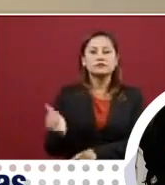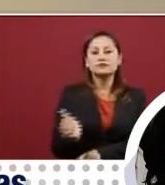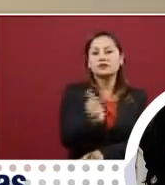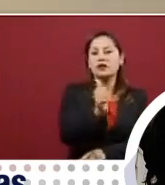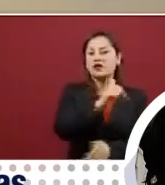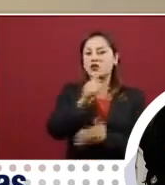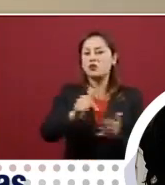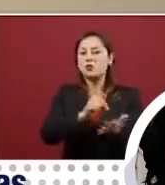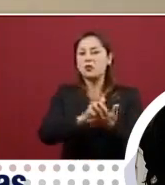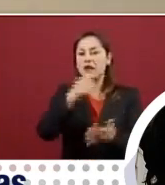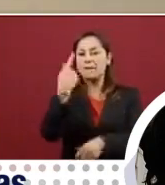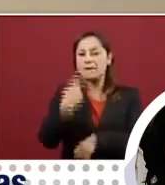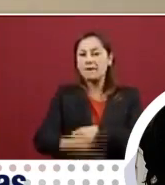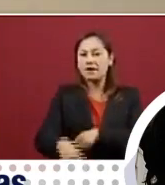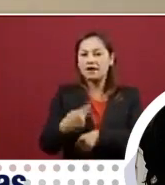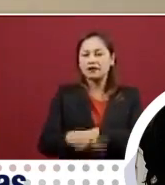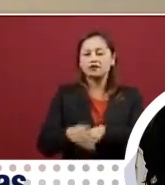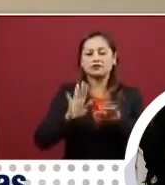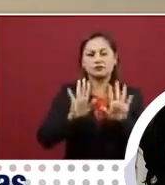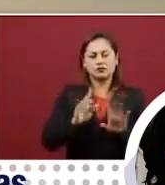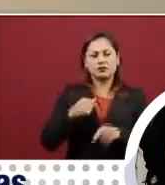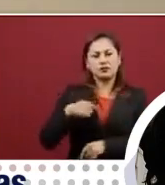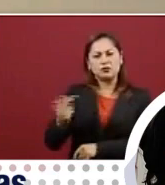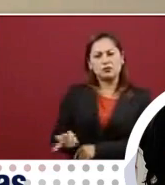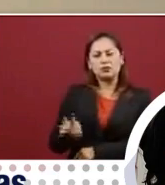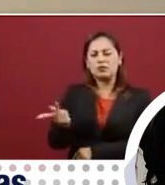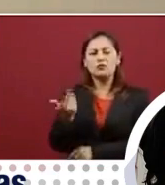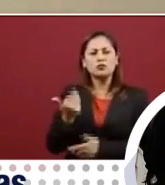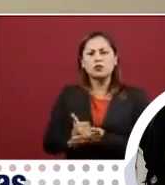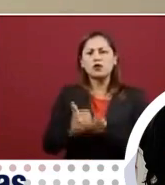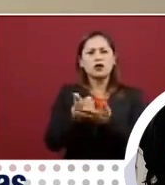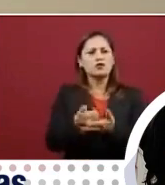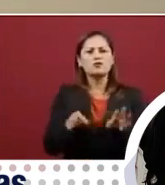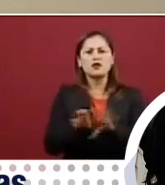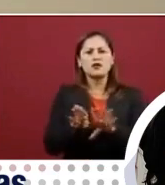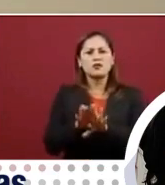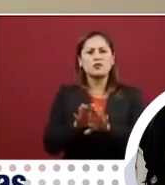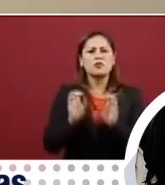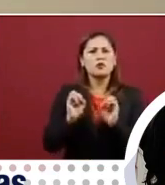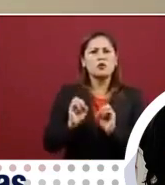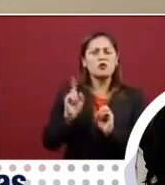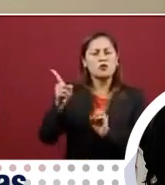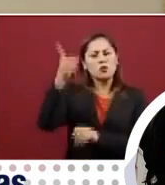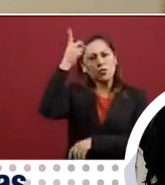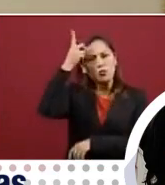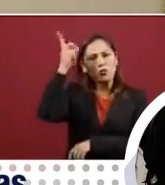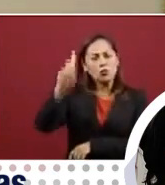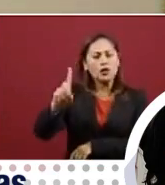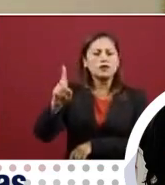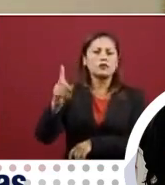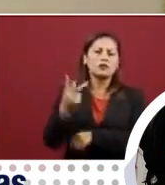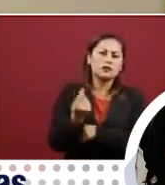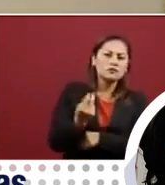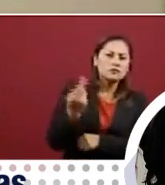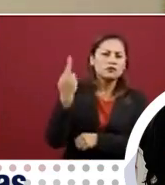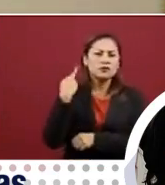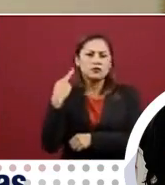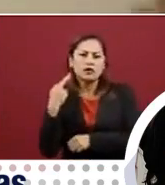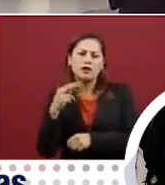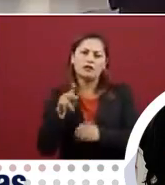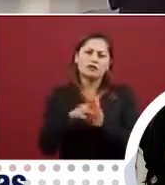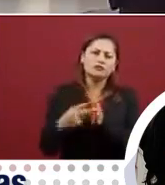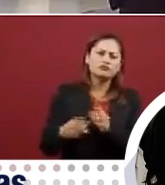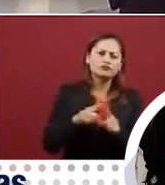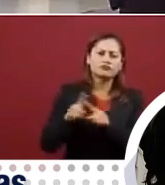de organizaciones que observan al mecanismo de protección, hemos señalado ya en numerosas ocasiones que